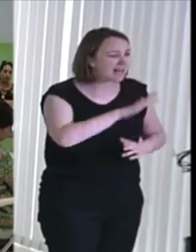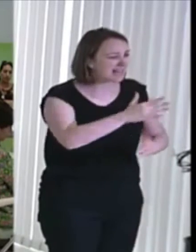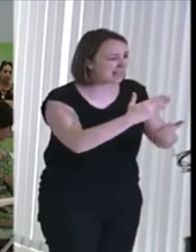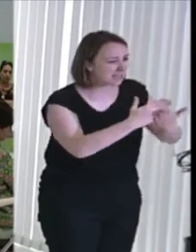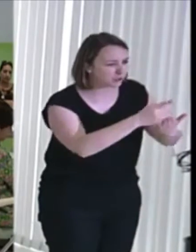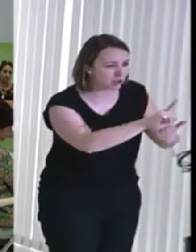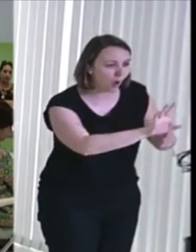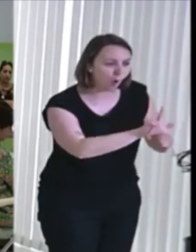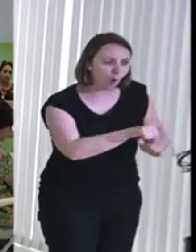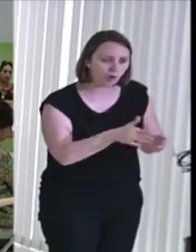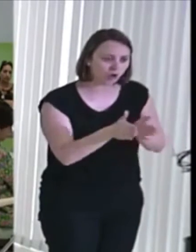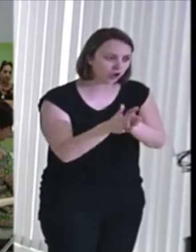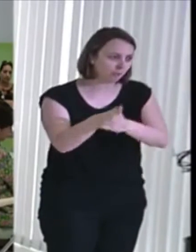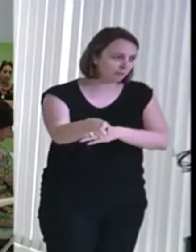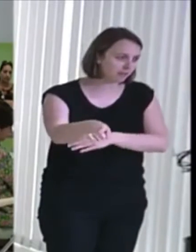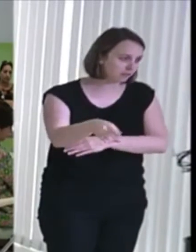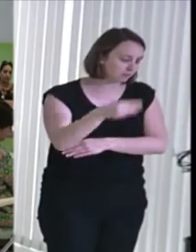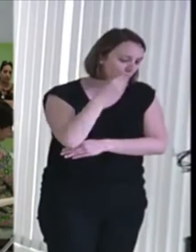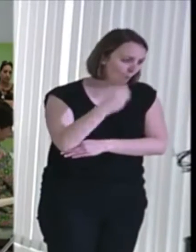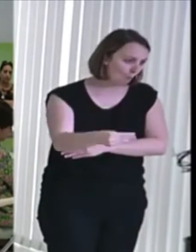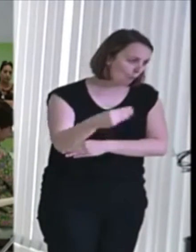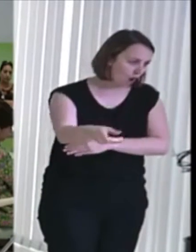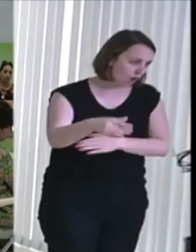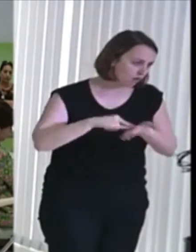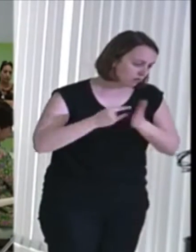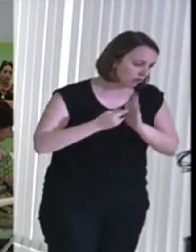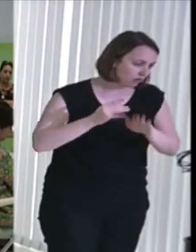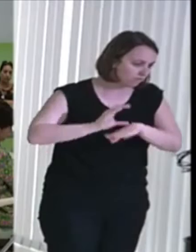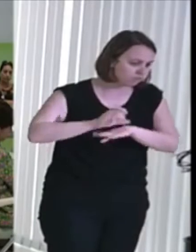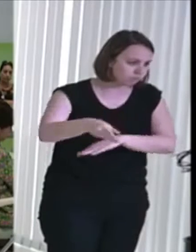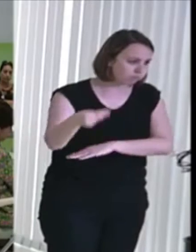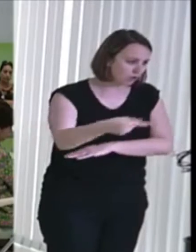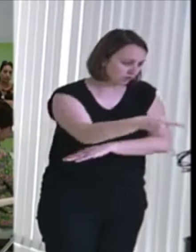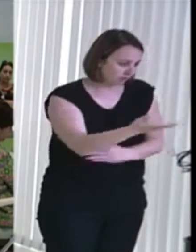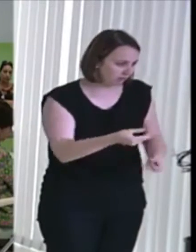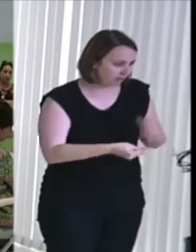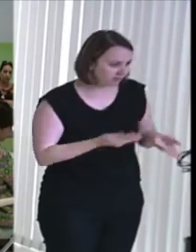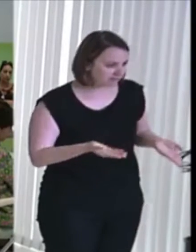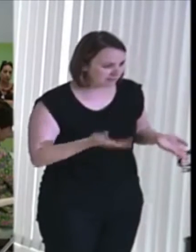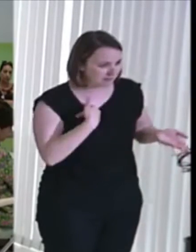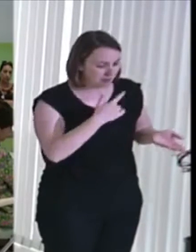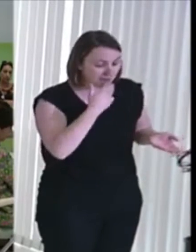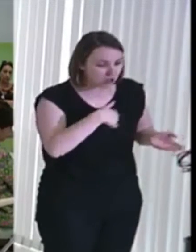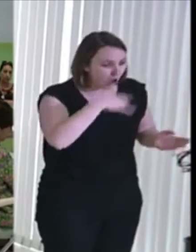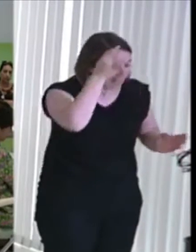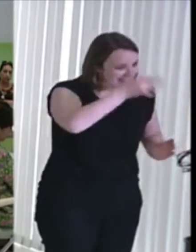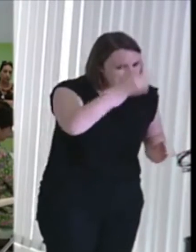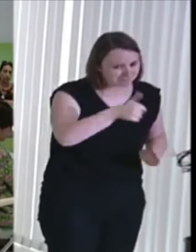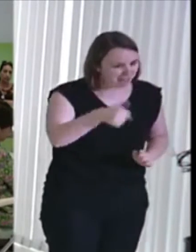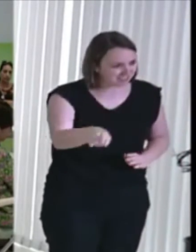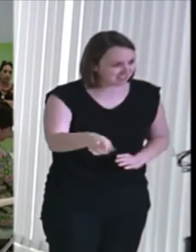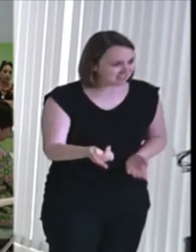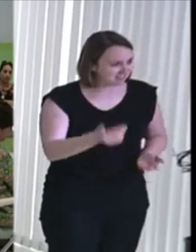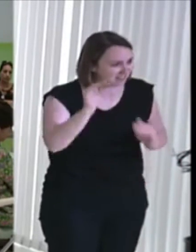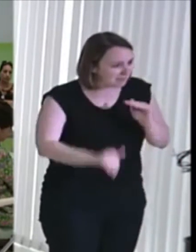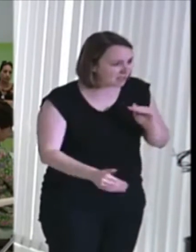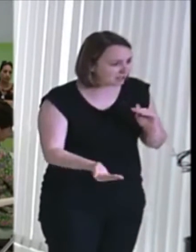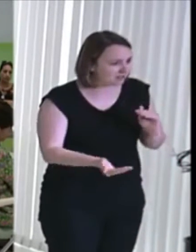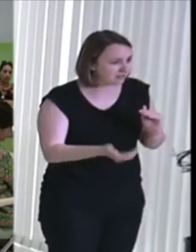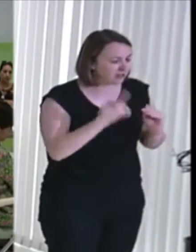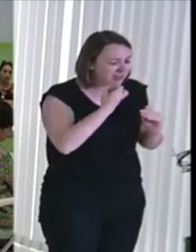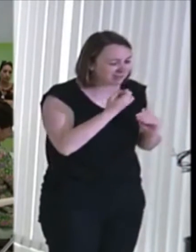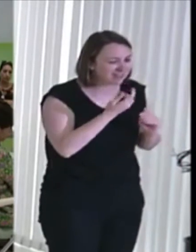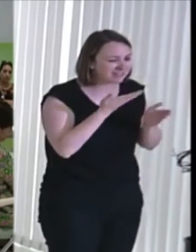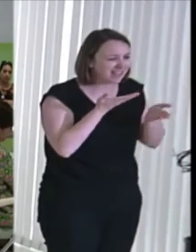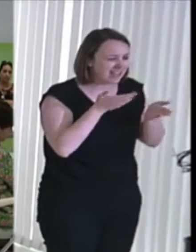eres peor que tu compañero que se ha hecho una ingeniería, ¿no? ¿Por qué, no? A lo mejor yo tengo más ideas. Yo creo que hay que educar a los niños en la diversidad,